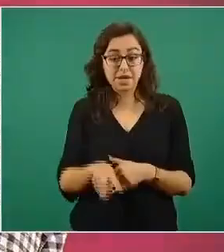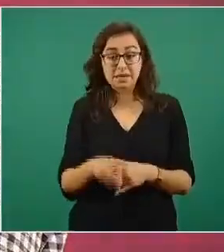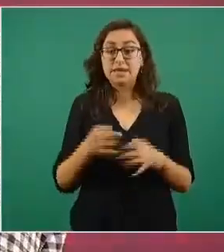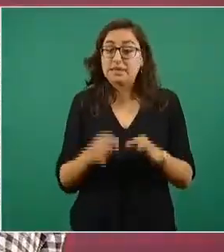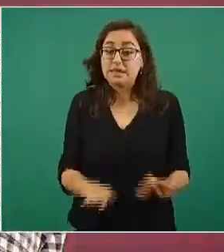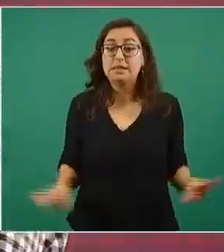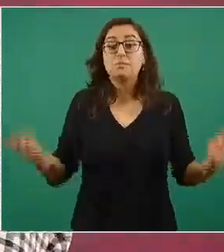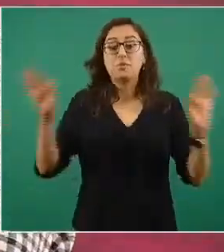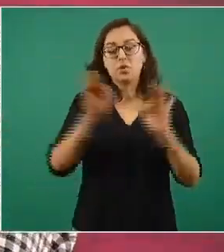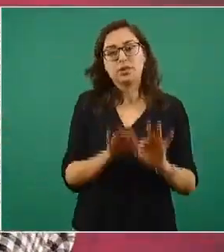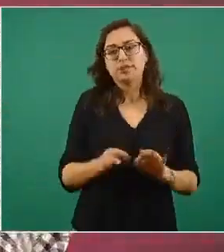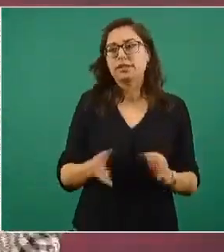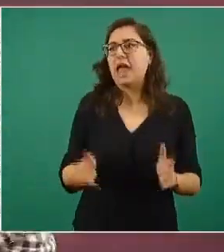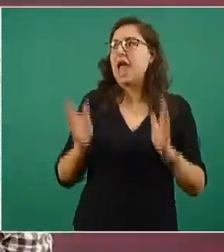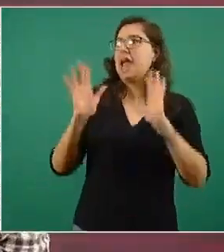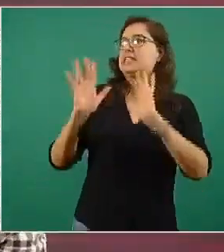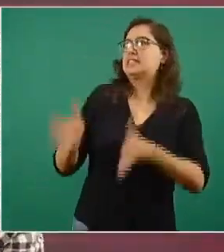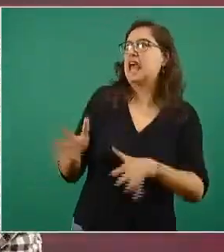es importante no